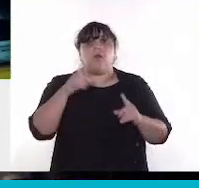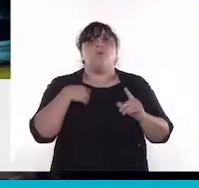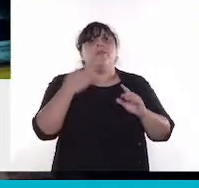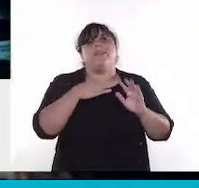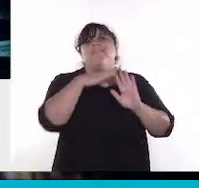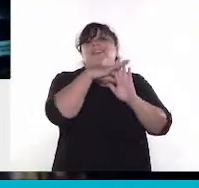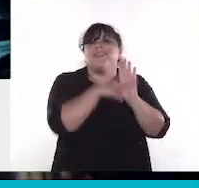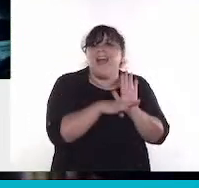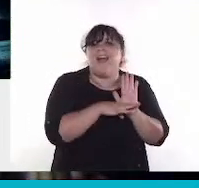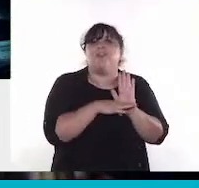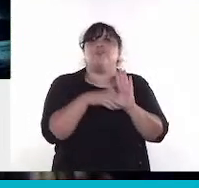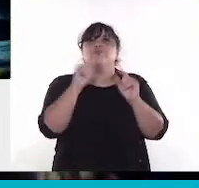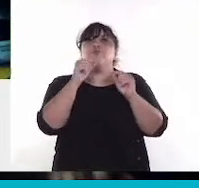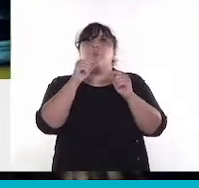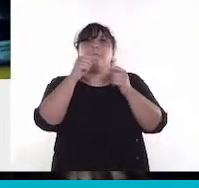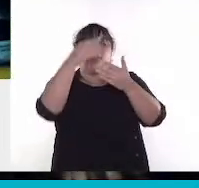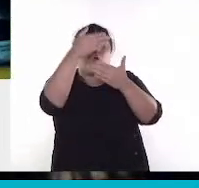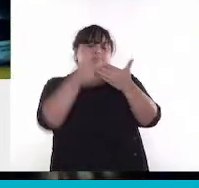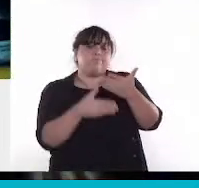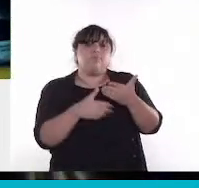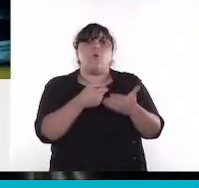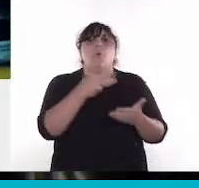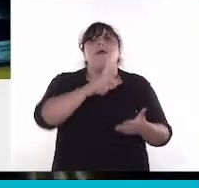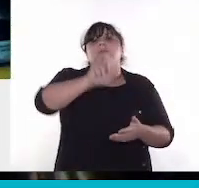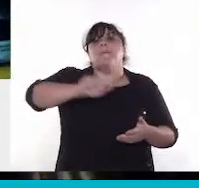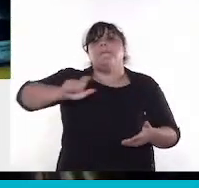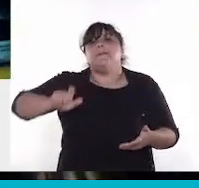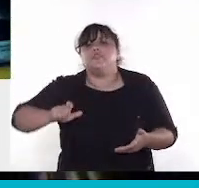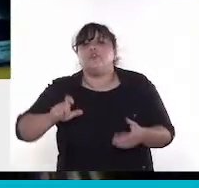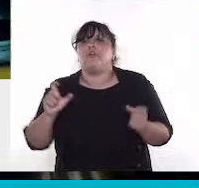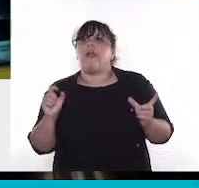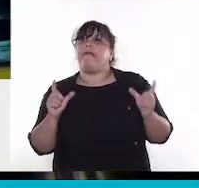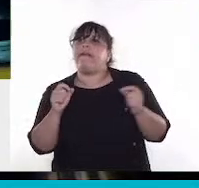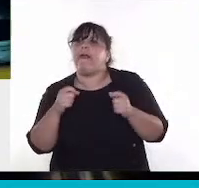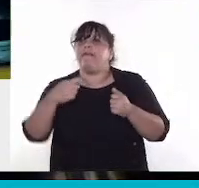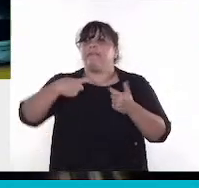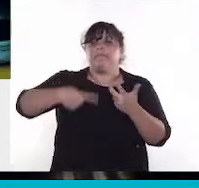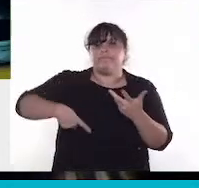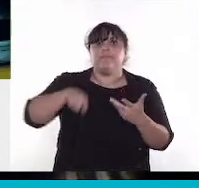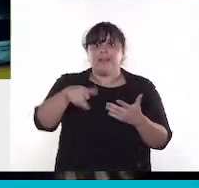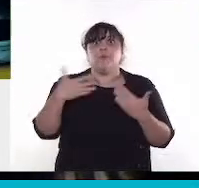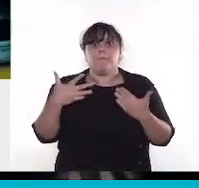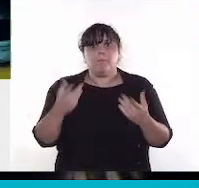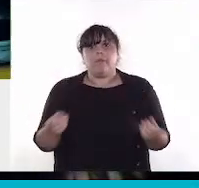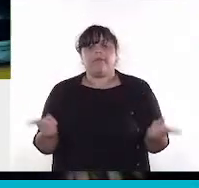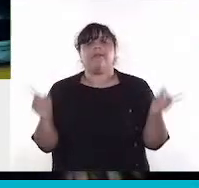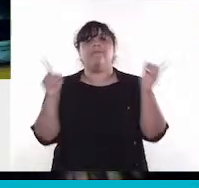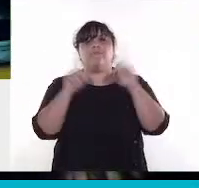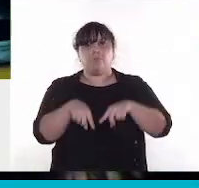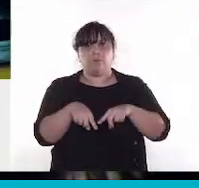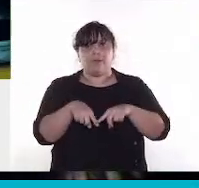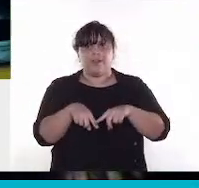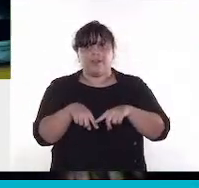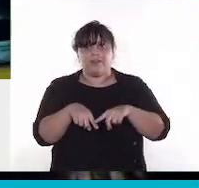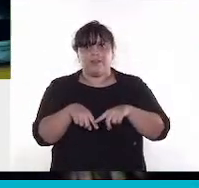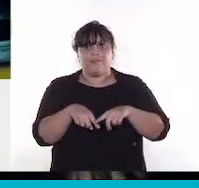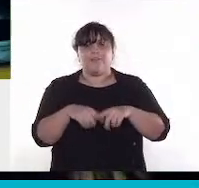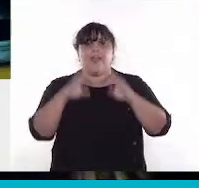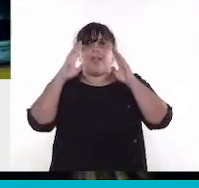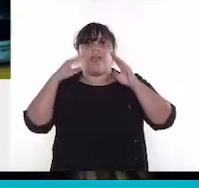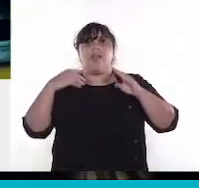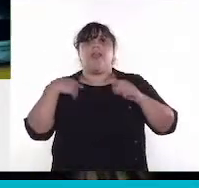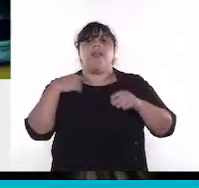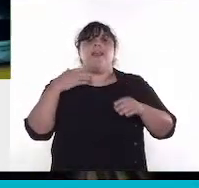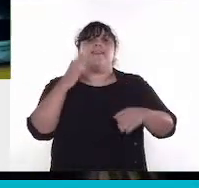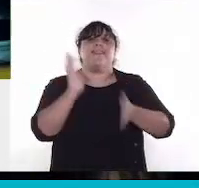un registro de pacientes, de patologías vigentes, se hubiera podido restablecer la atención oncológica